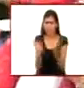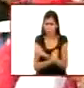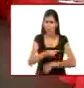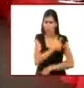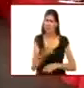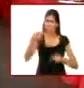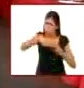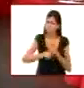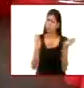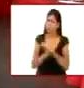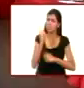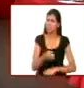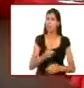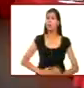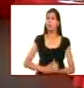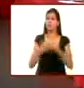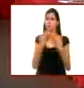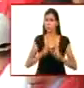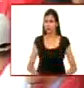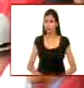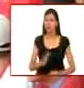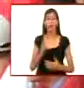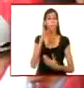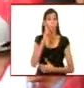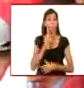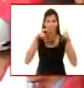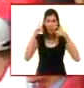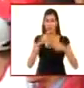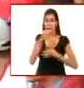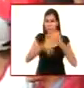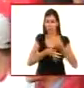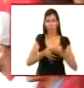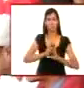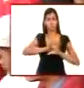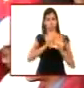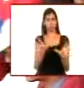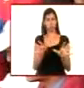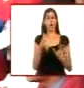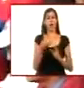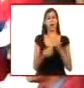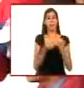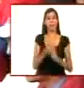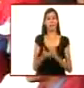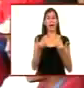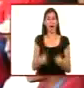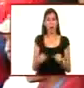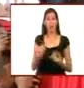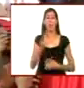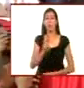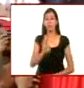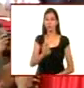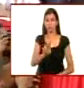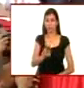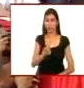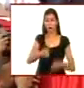fondo. Seguidamente, el dirigente estudiantil bolivariano Vicente Moronta explicó de manera específica la situación actual de la UCB,